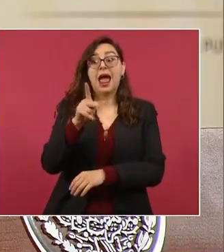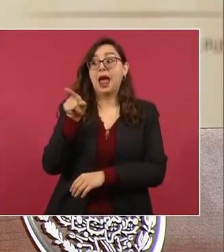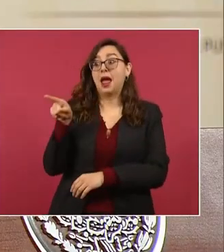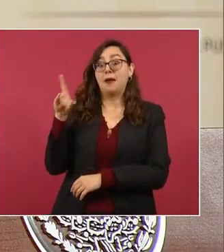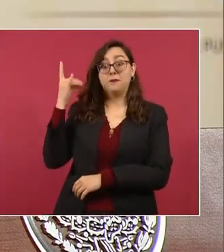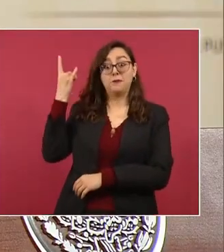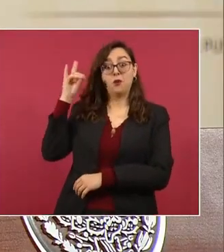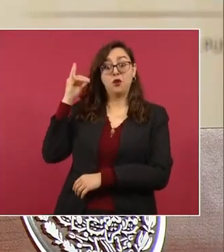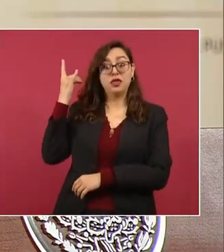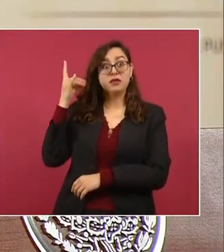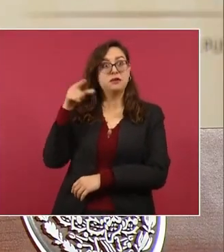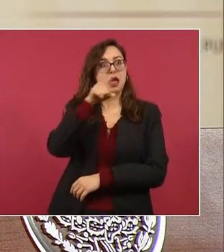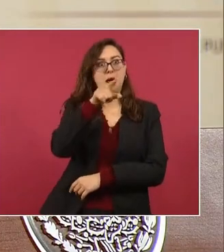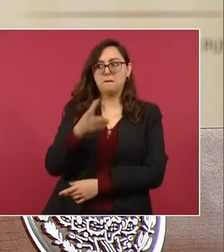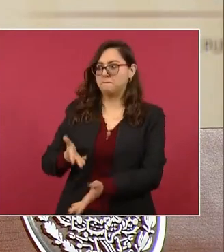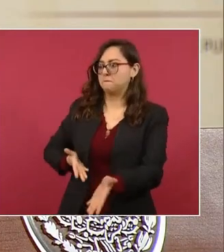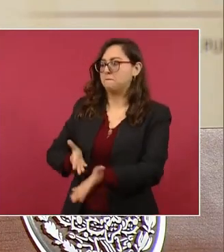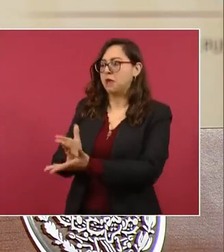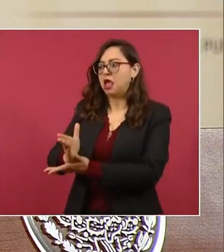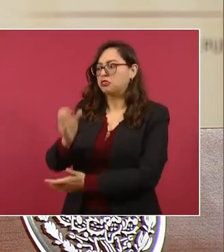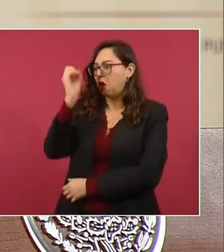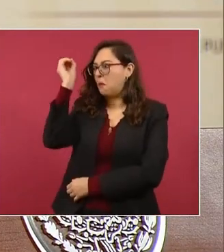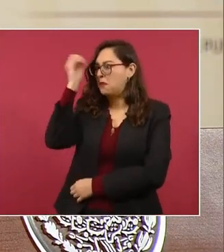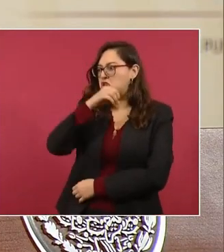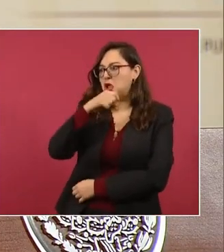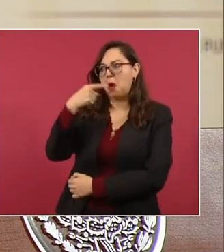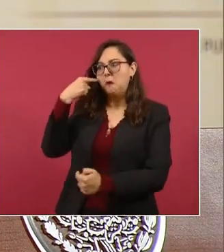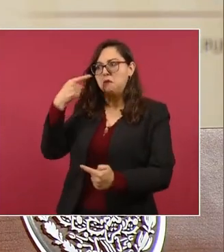no se dice nada sobre Perú.